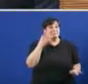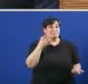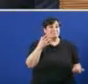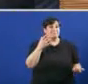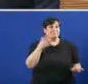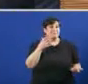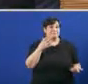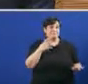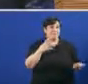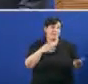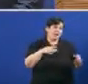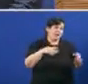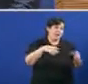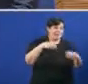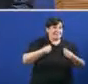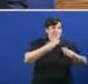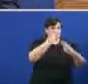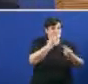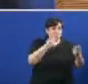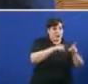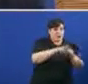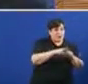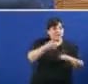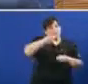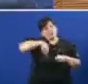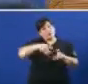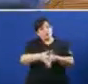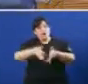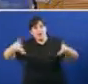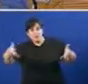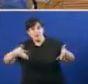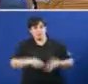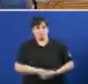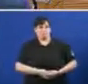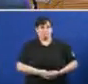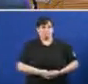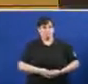a sanidade e a sanidade pública. Moitas gracias, señor presidente.